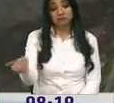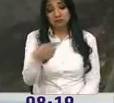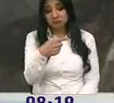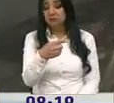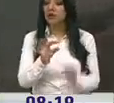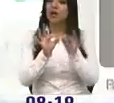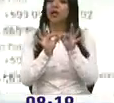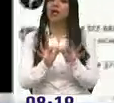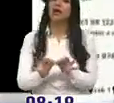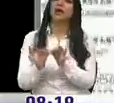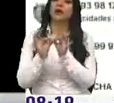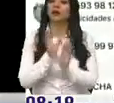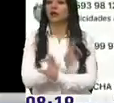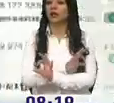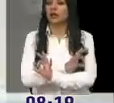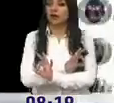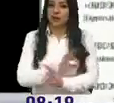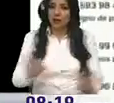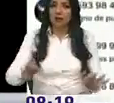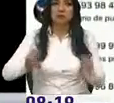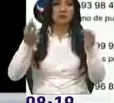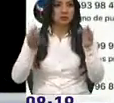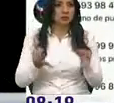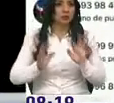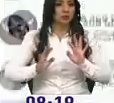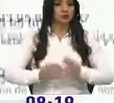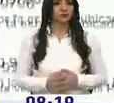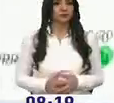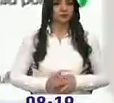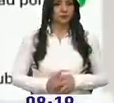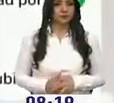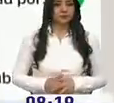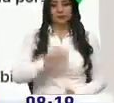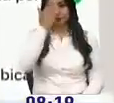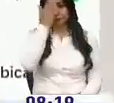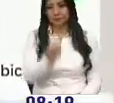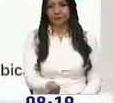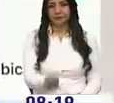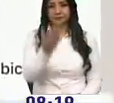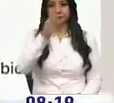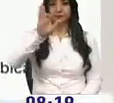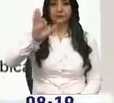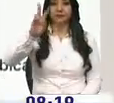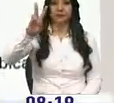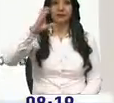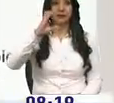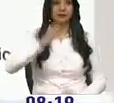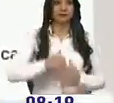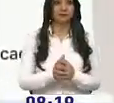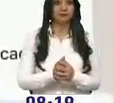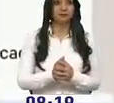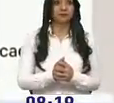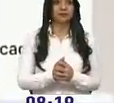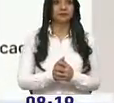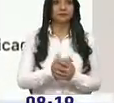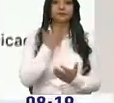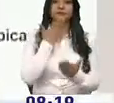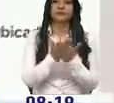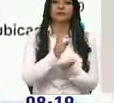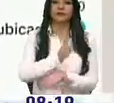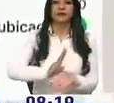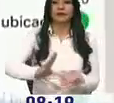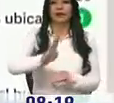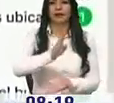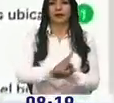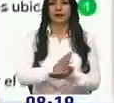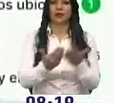frentista, y seguro que hasta ahí le queda. Buenos días, vecinos de TVC. Diana quiere agradecer a los vecinos de mi barrio Nuevo Horizonte,